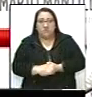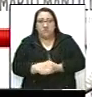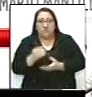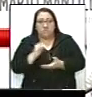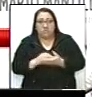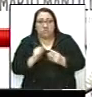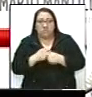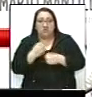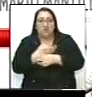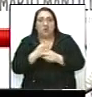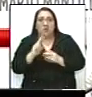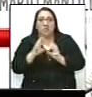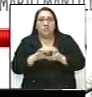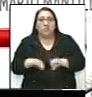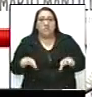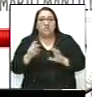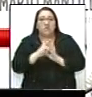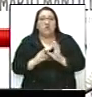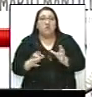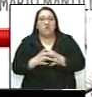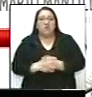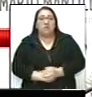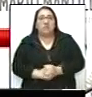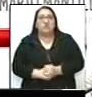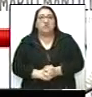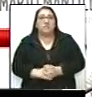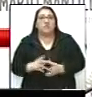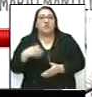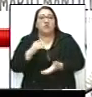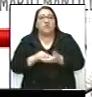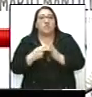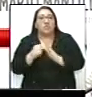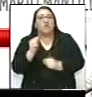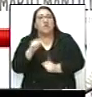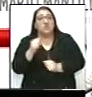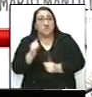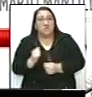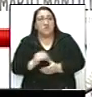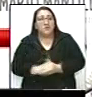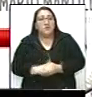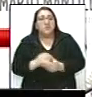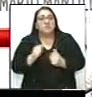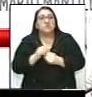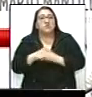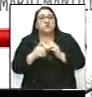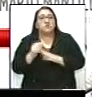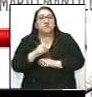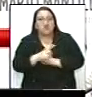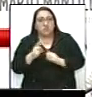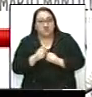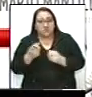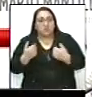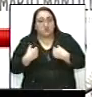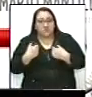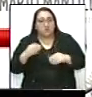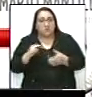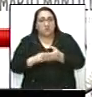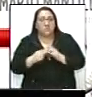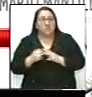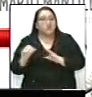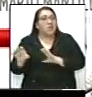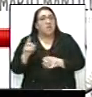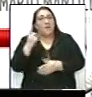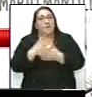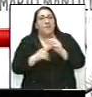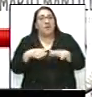la conformación de las macroregiones para que podamos determinar ahí sí los distritos que se tendrían que lograr